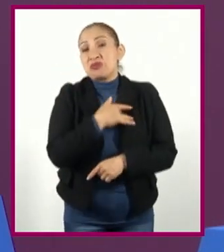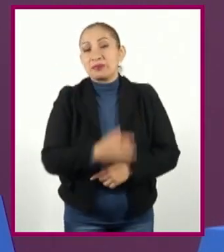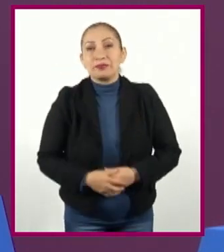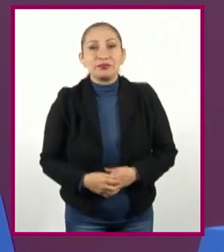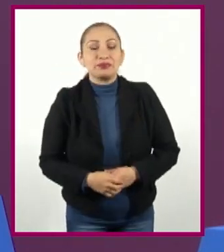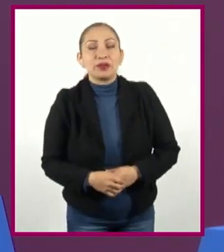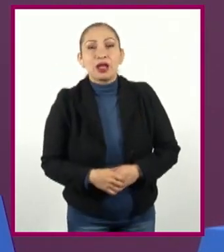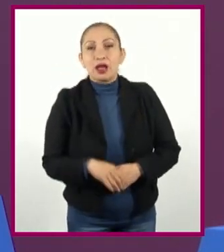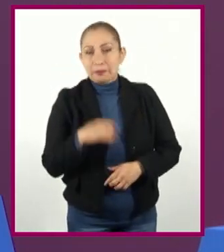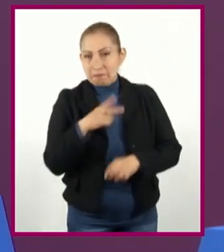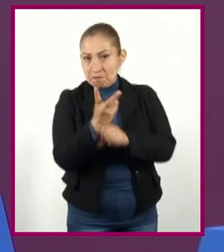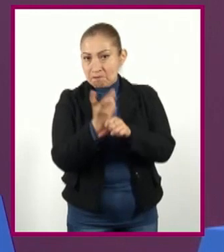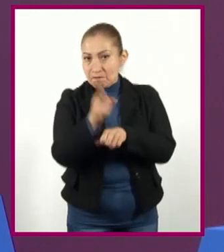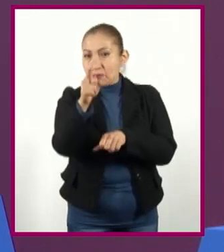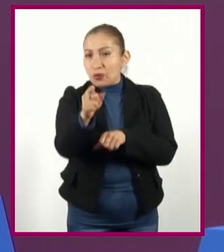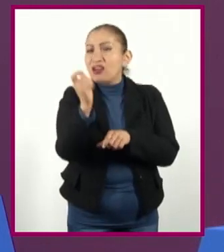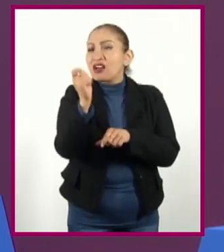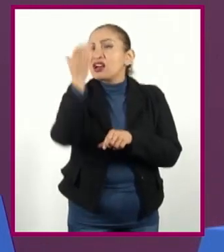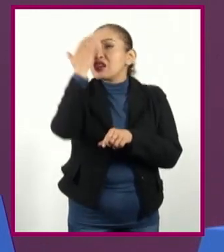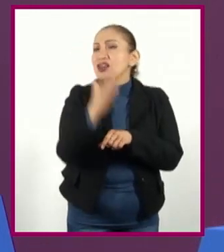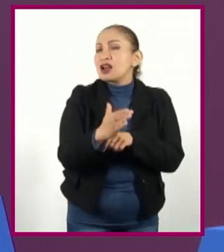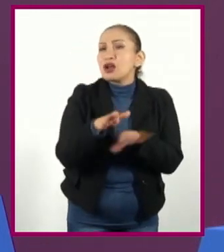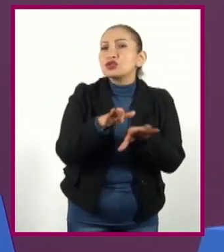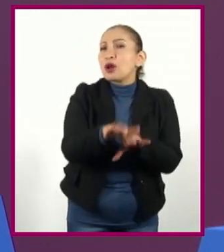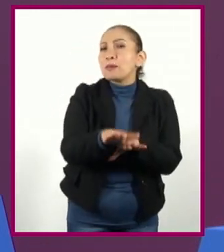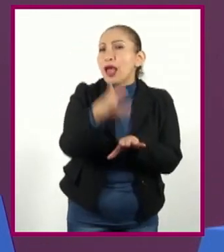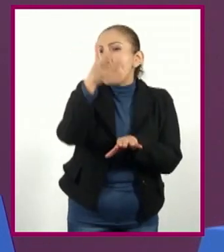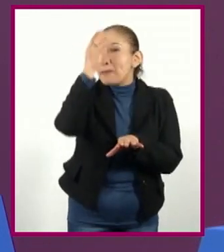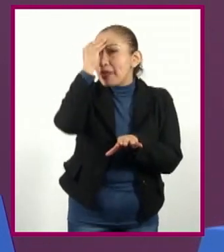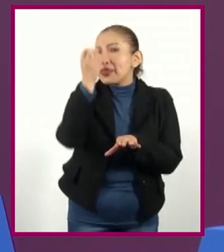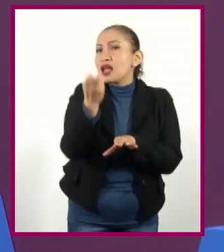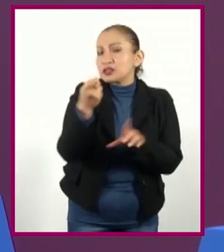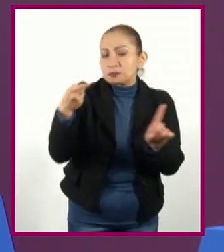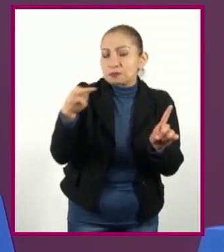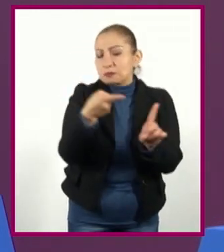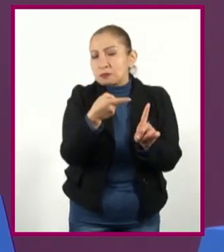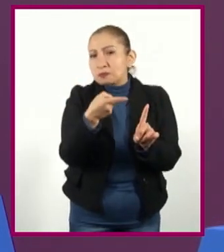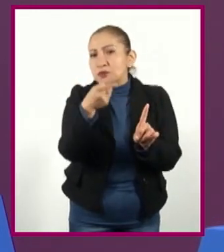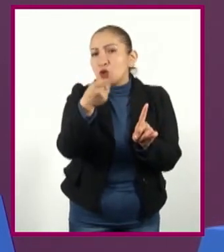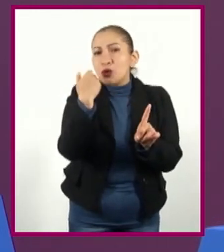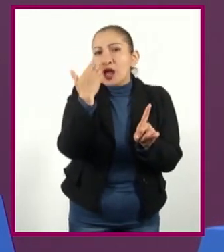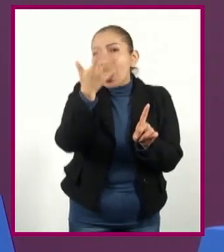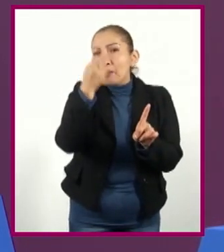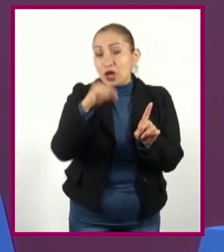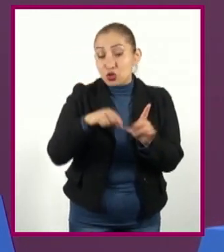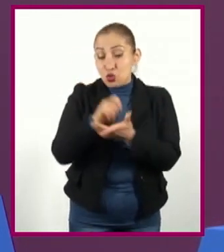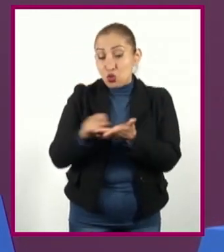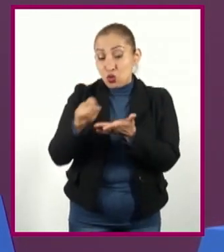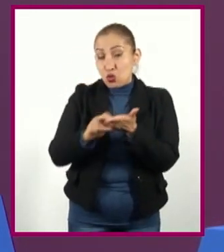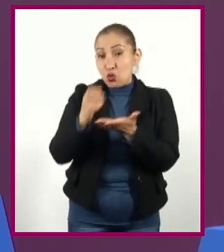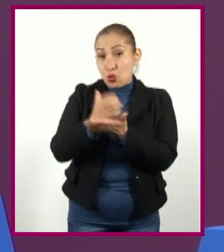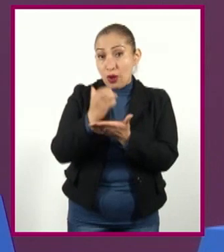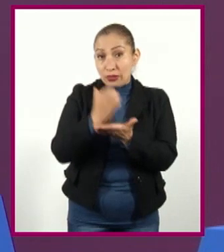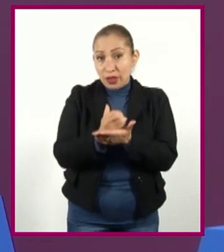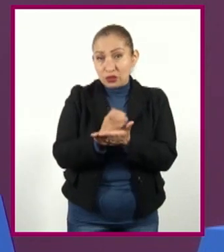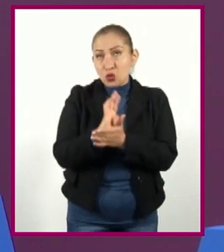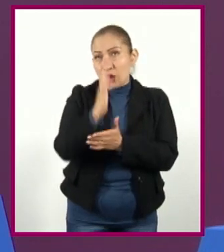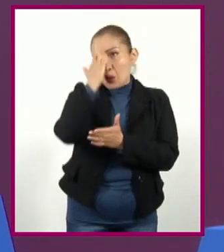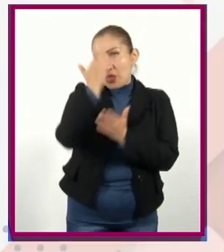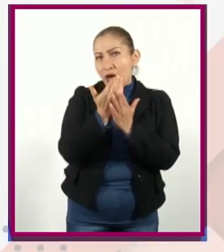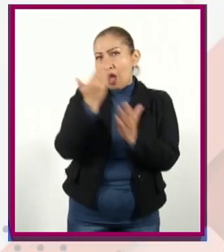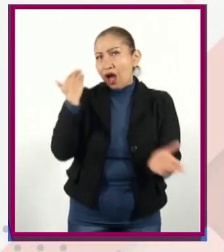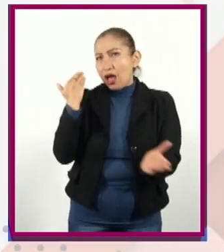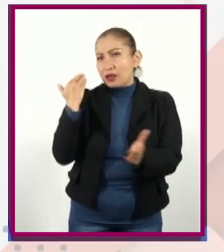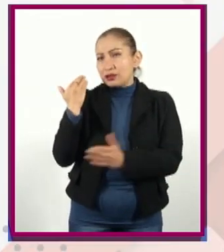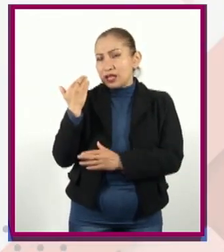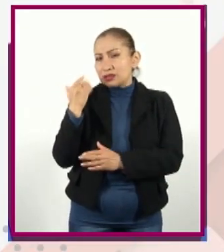invito a que retomen qué saben sobre este aprendizaje esperado y que escriban en su cuaderno lo que recuerden sobre las preguntas que